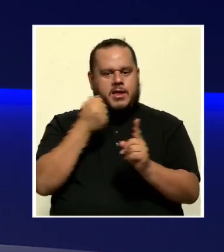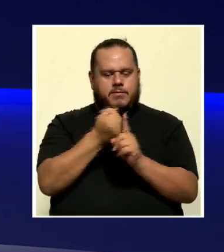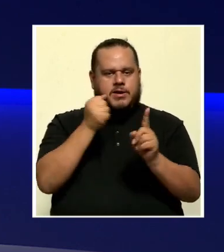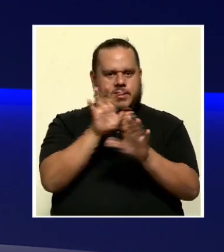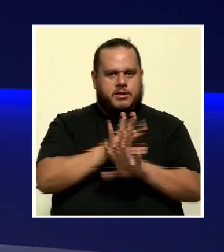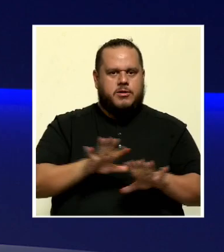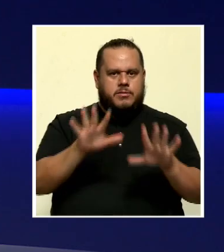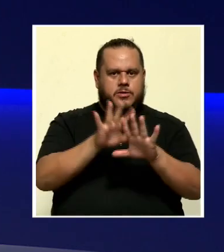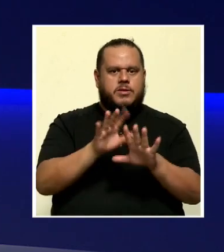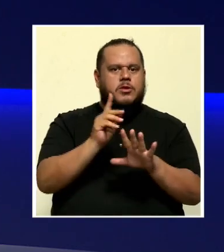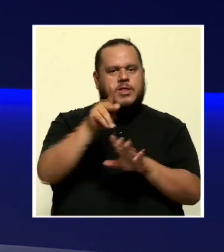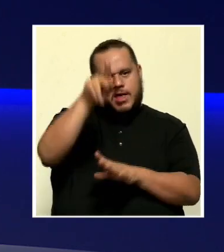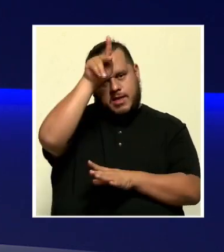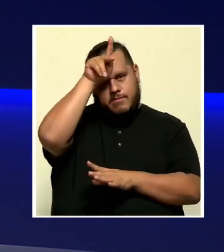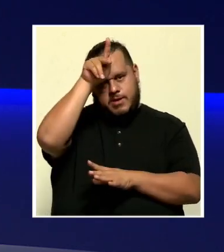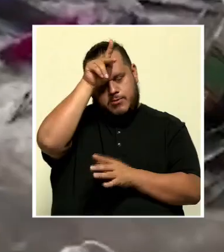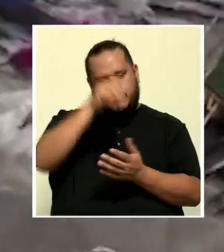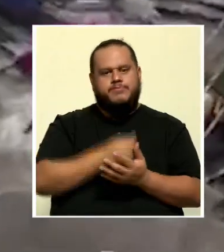ambiente en Perú.